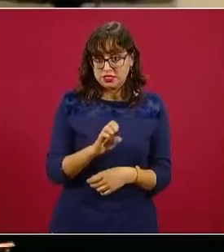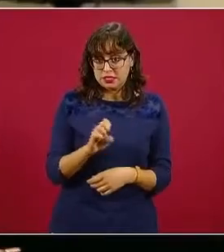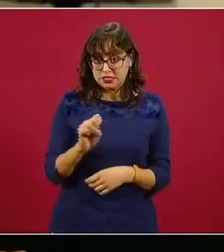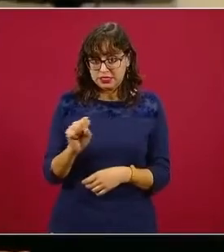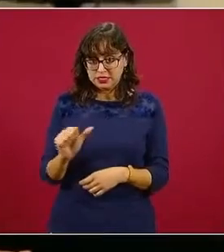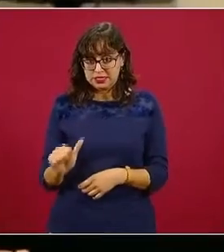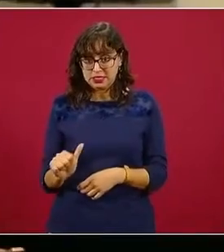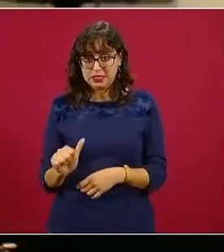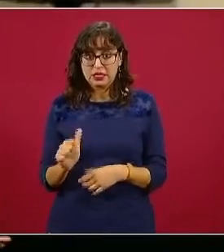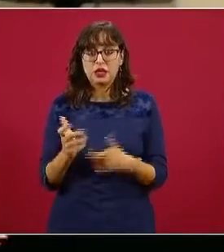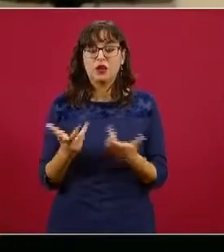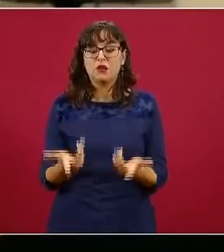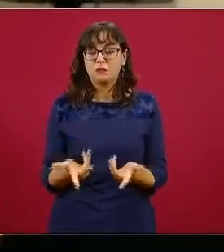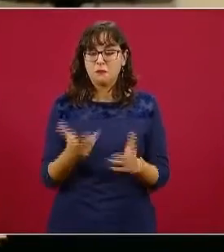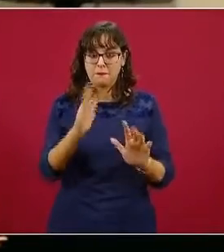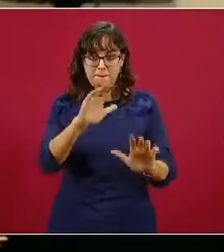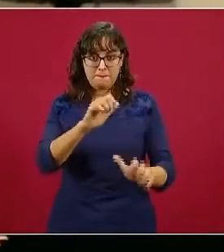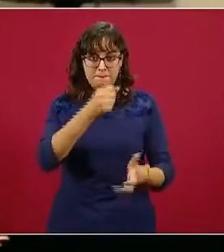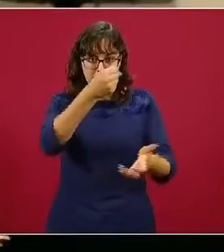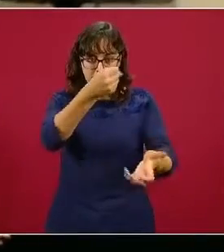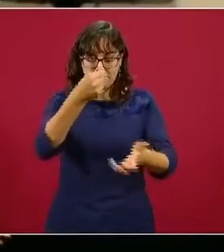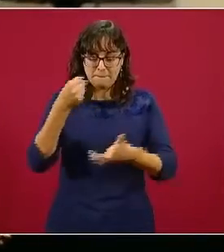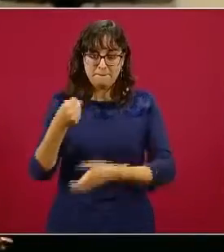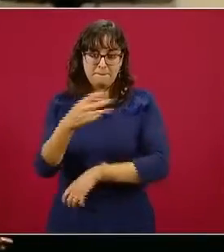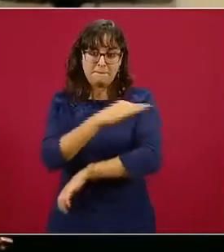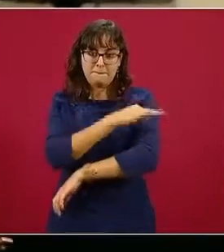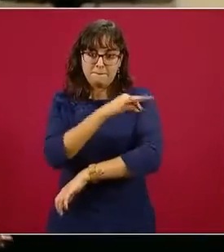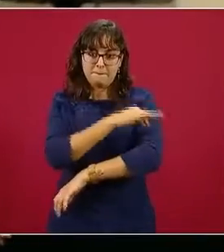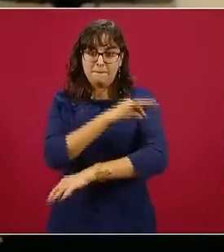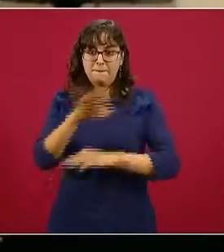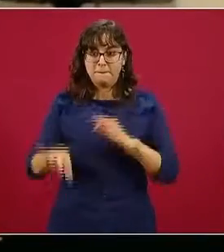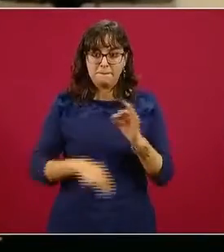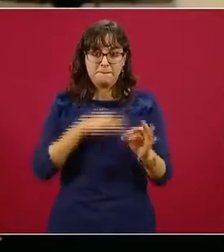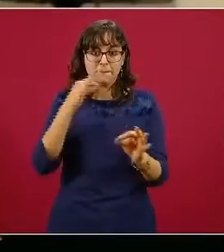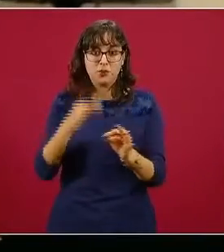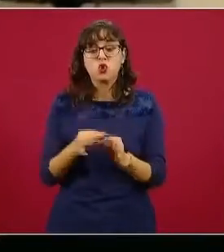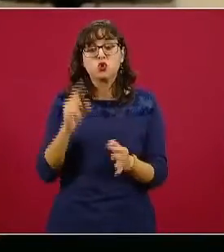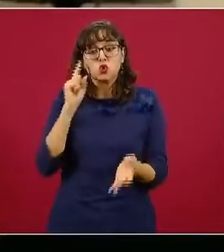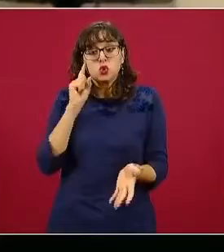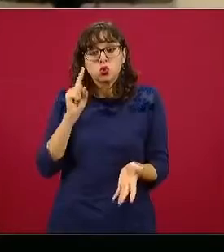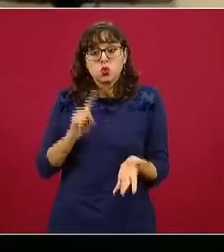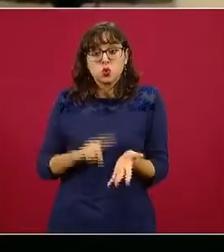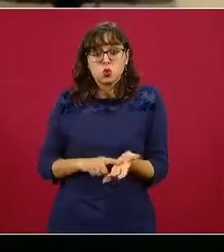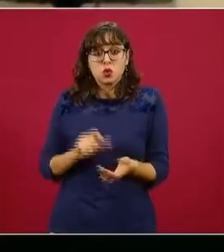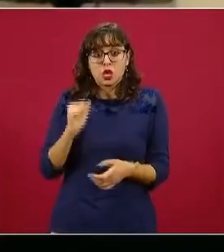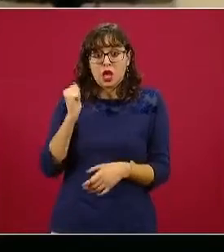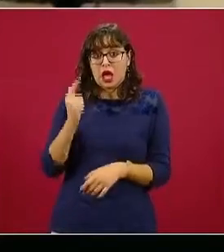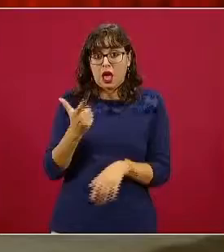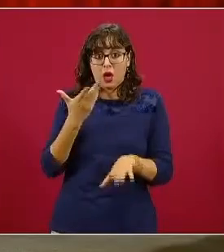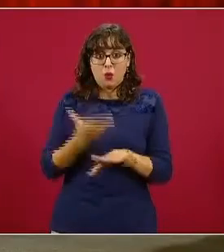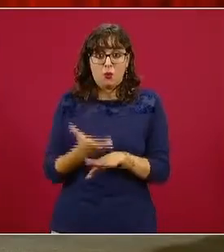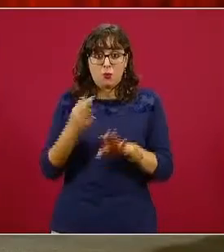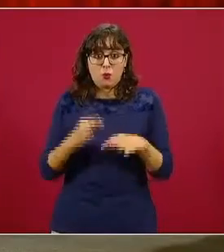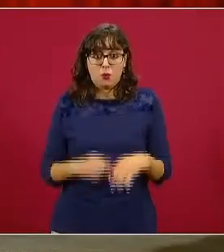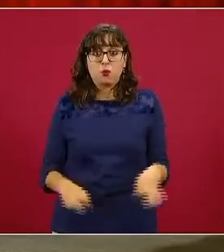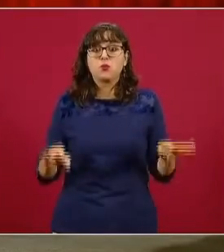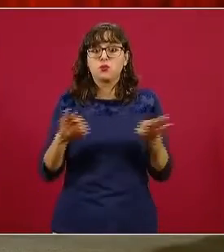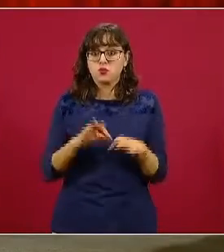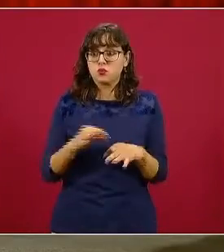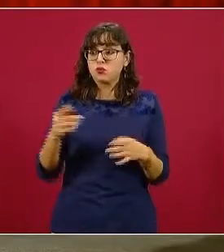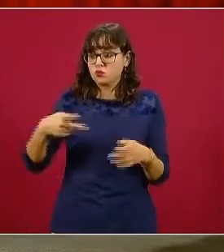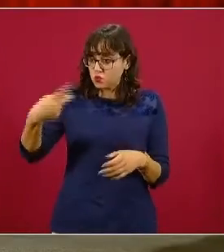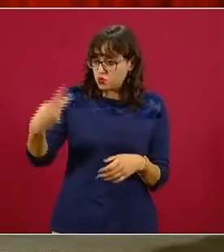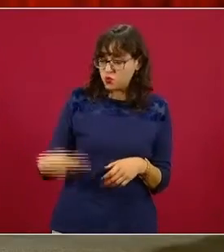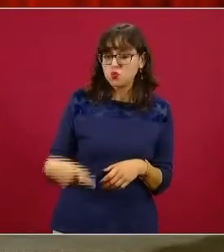Salud para conseguir más recursos para culminar este proyecto. Es, yo creo que algo muy importante, que es talento de